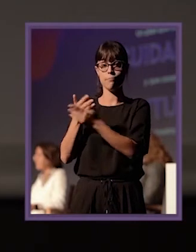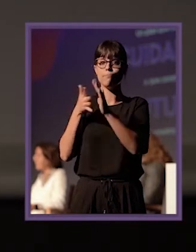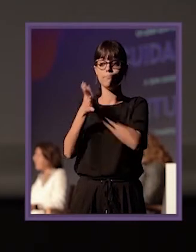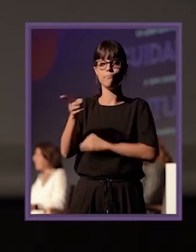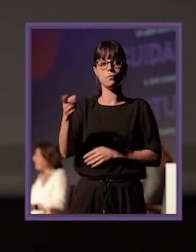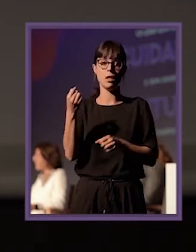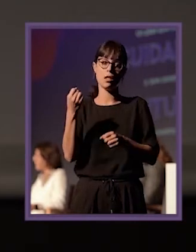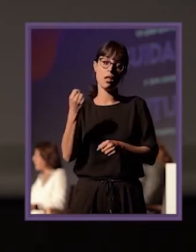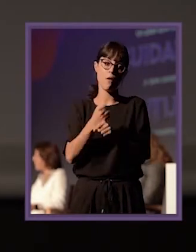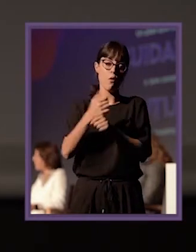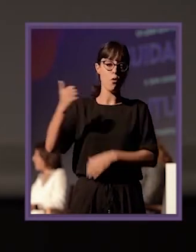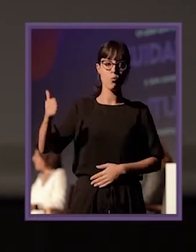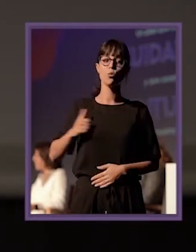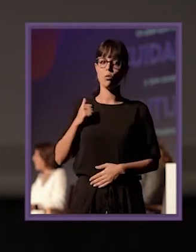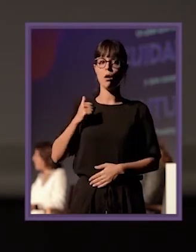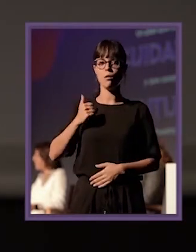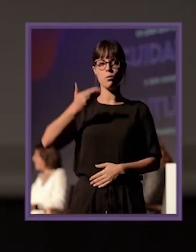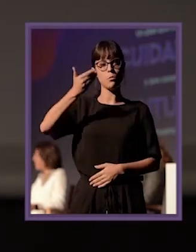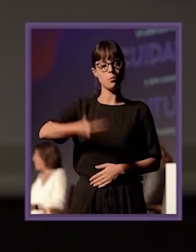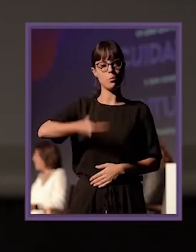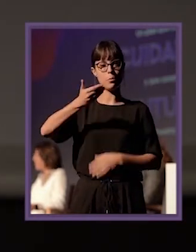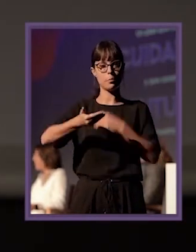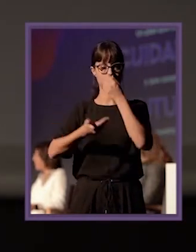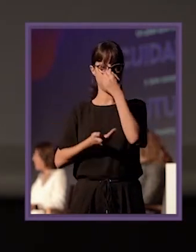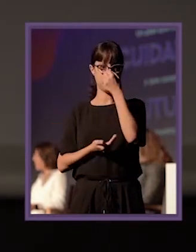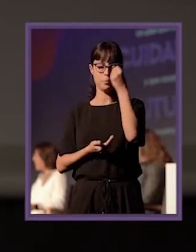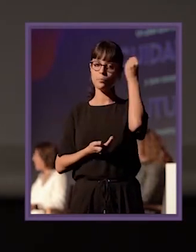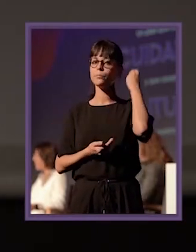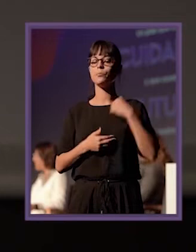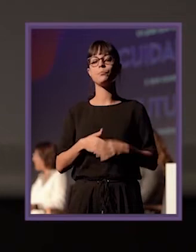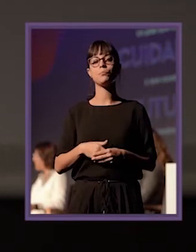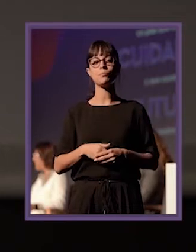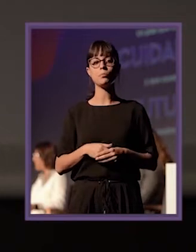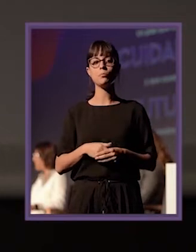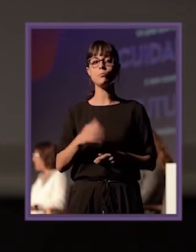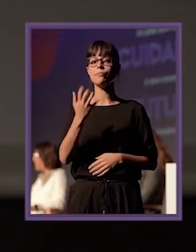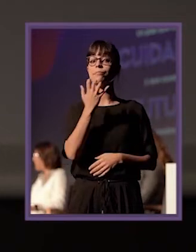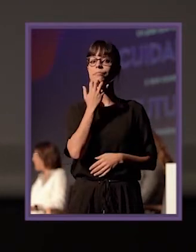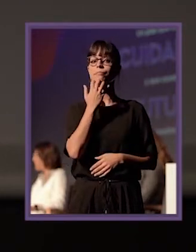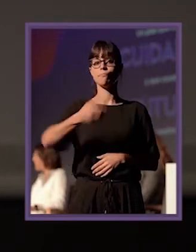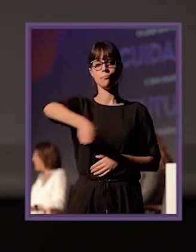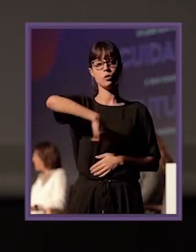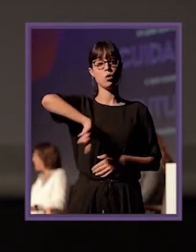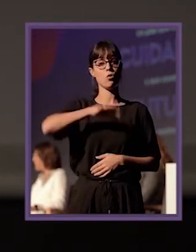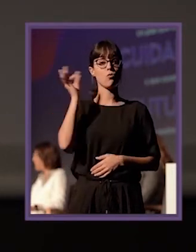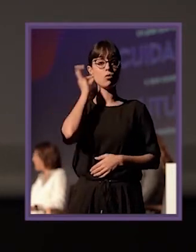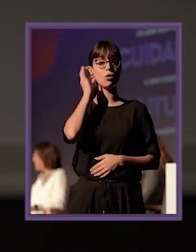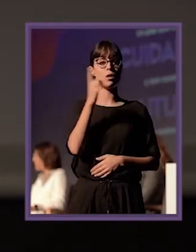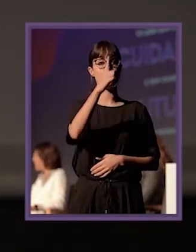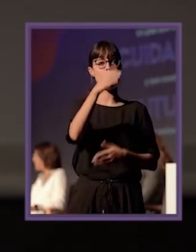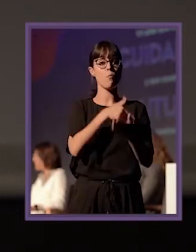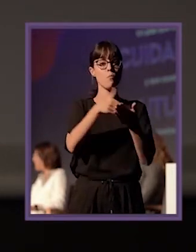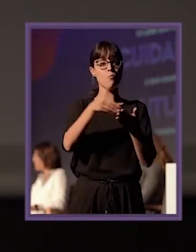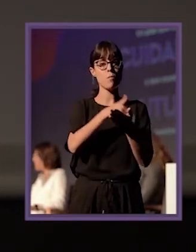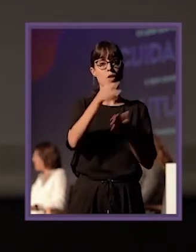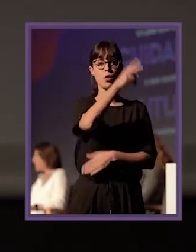laboral sin parangón. Cada millón de euros que invertimos nosotras en